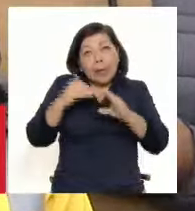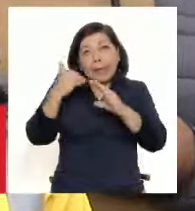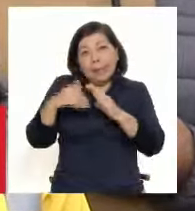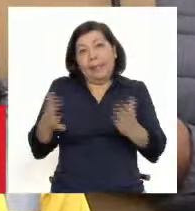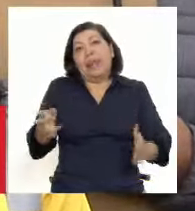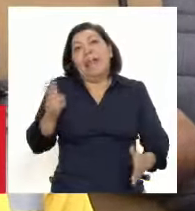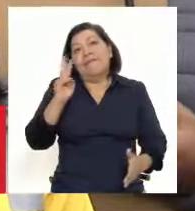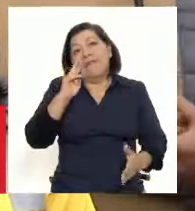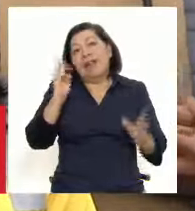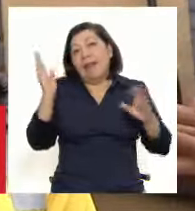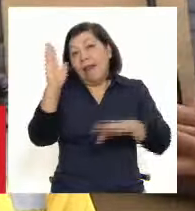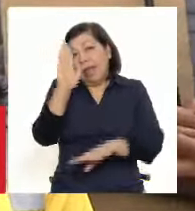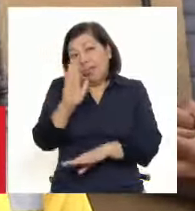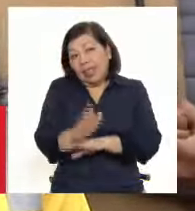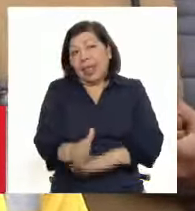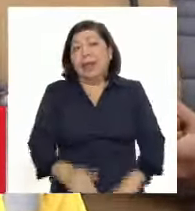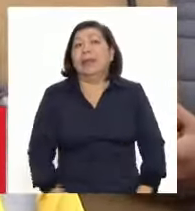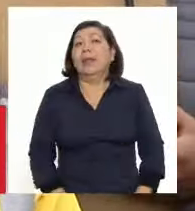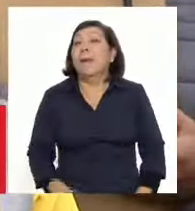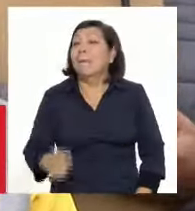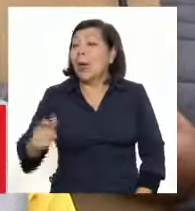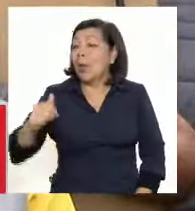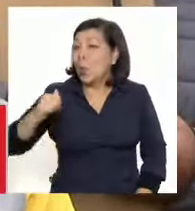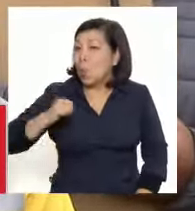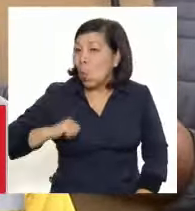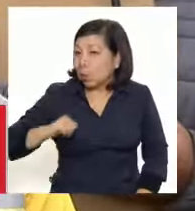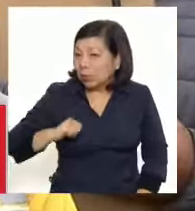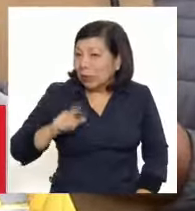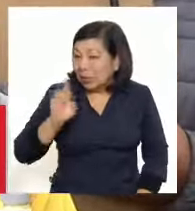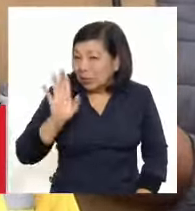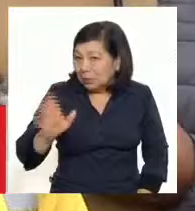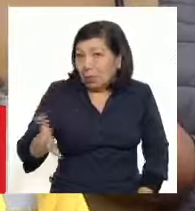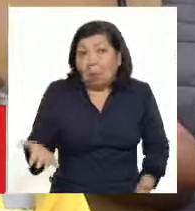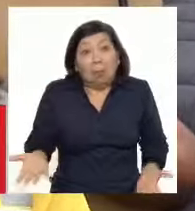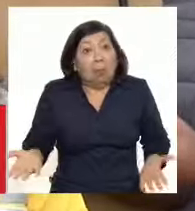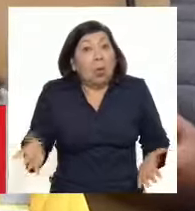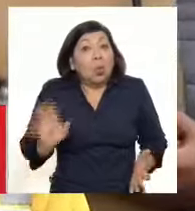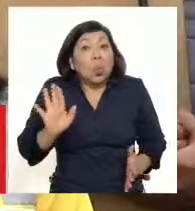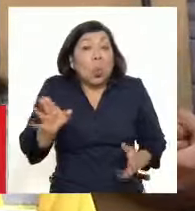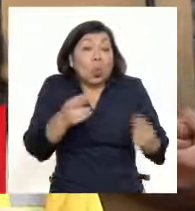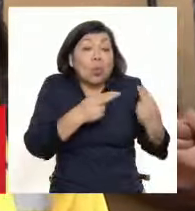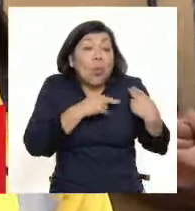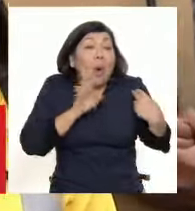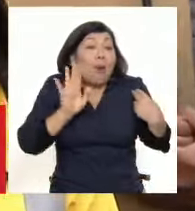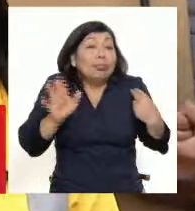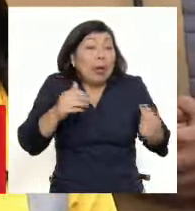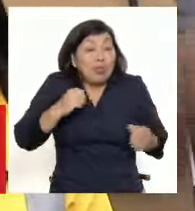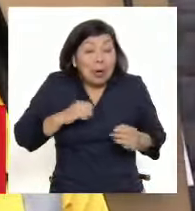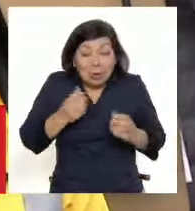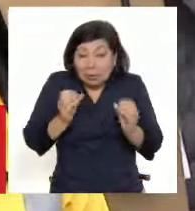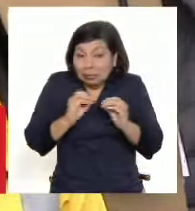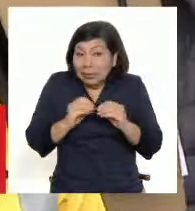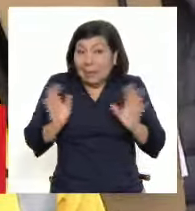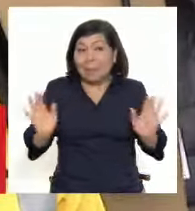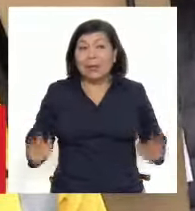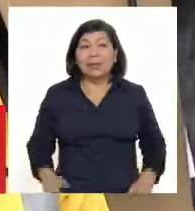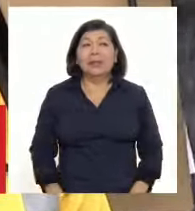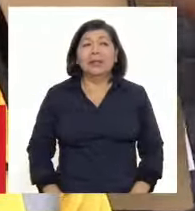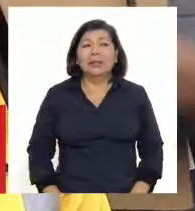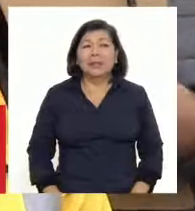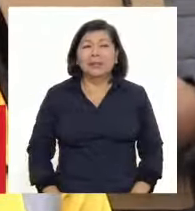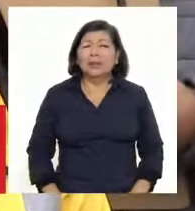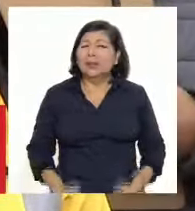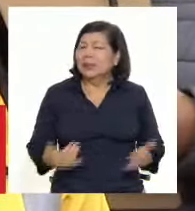día viernes en la tarde para que la municipalidad de manera, no sé, dentro del marco de sus obligaciones, establezca la obligación. Ahora,